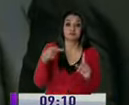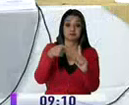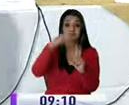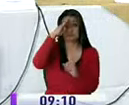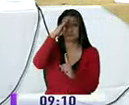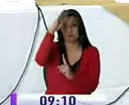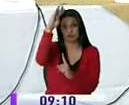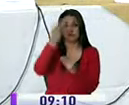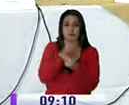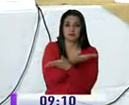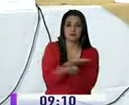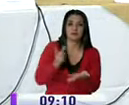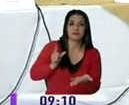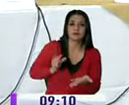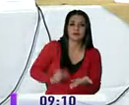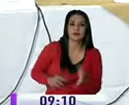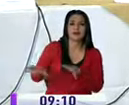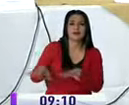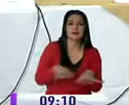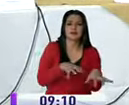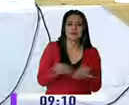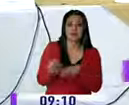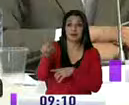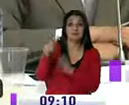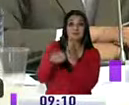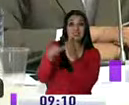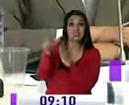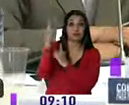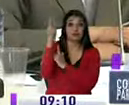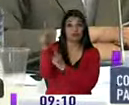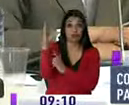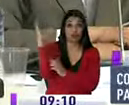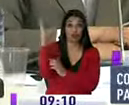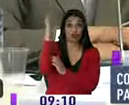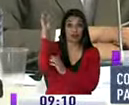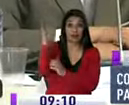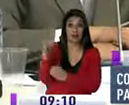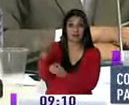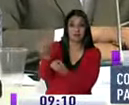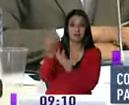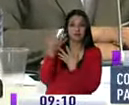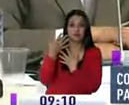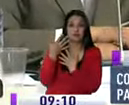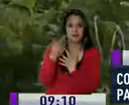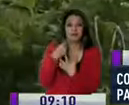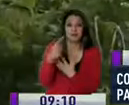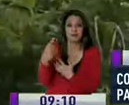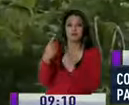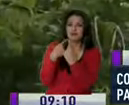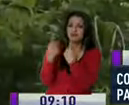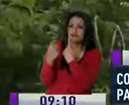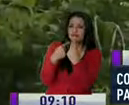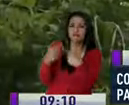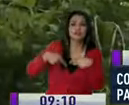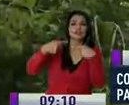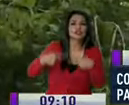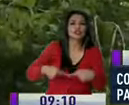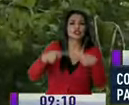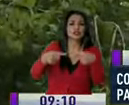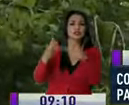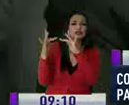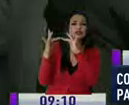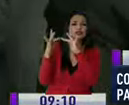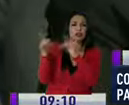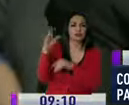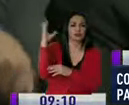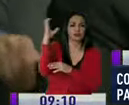Toscanini, detalló una de las operaciones que le comunicó el ministro de Defensa Cafetero este martes. Destacó que la comunicación es diaria con las autoridades del vecino